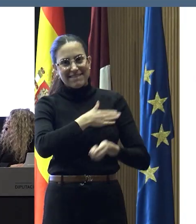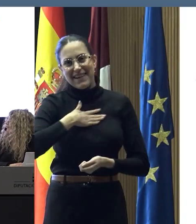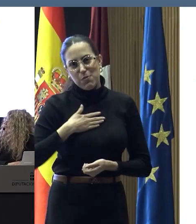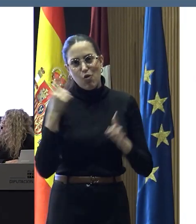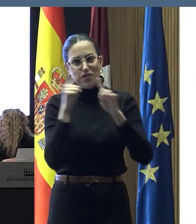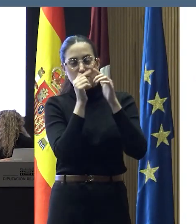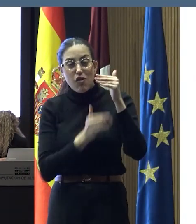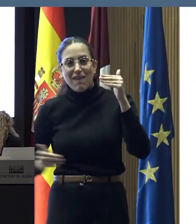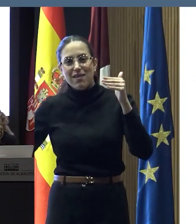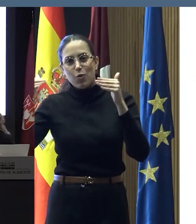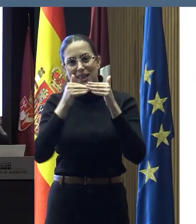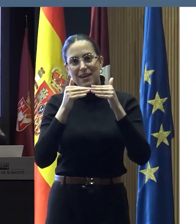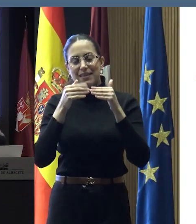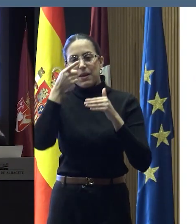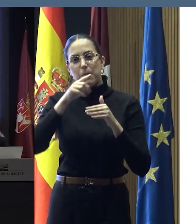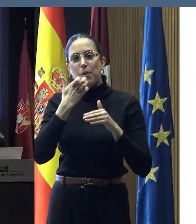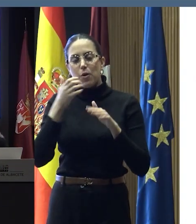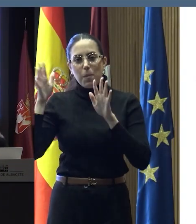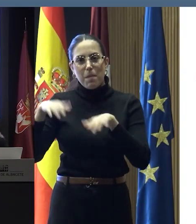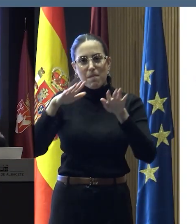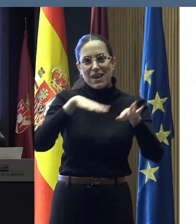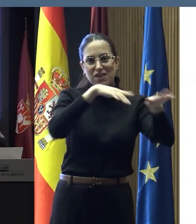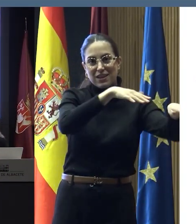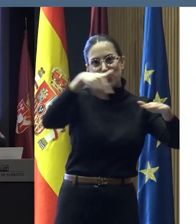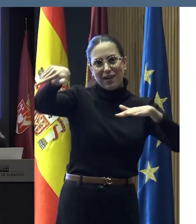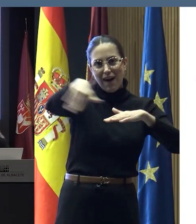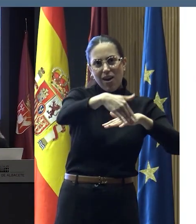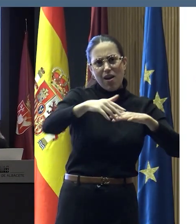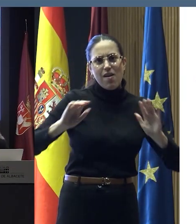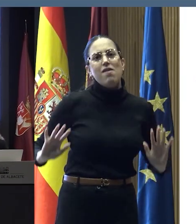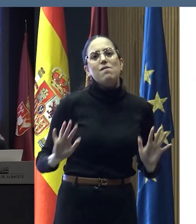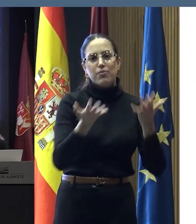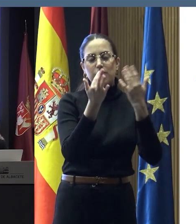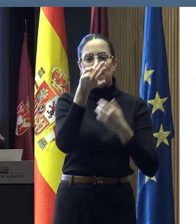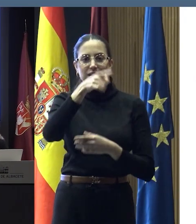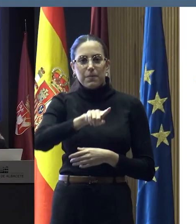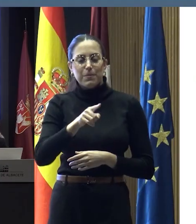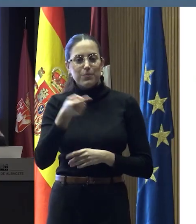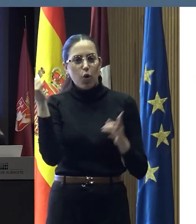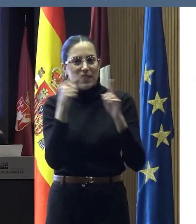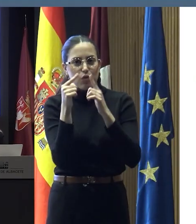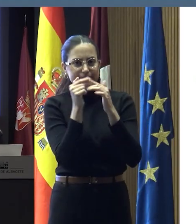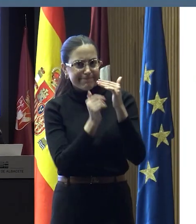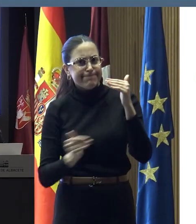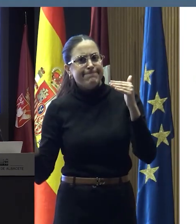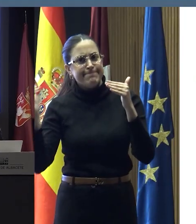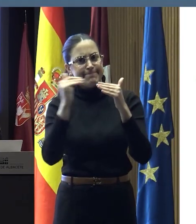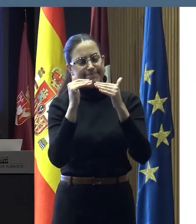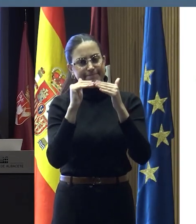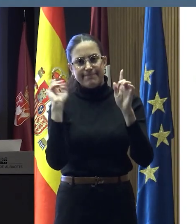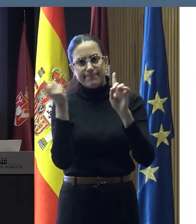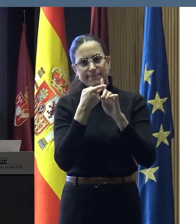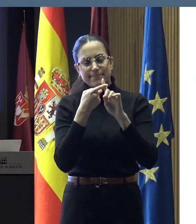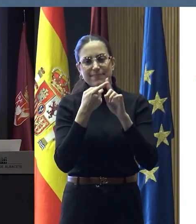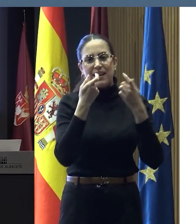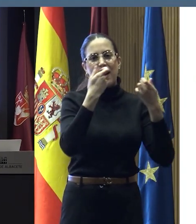se centra mucho en las manifestaciones que se hacen en la calle y en esa lucha por conseguir una igualdad que se centra sobre todo